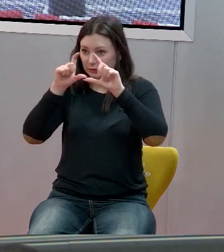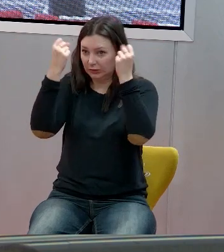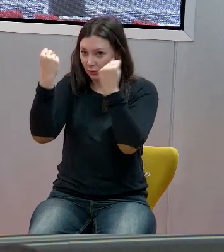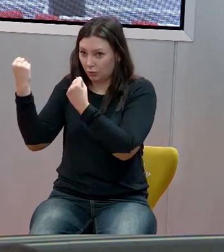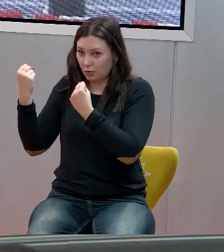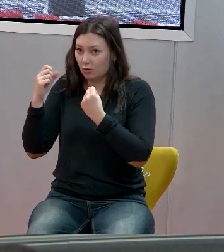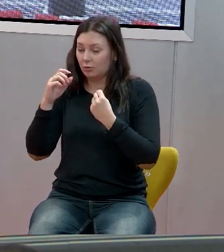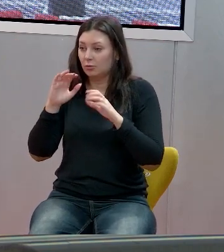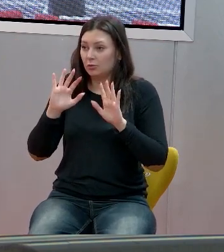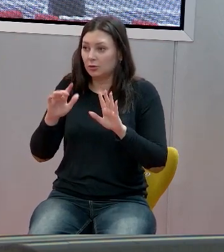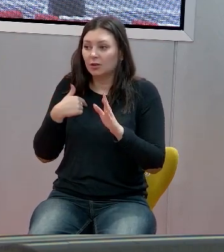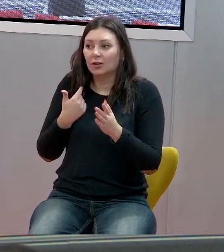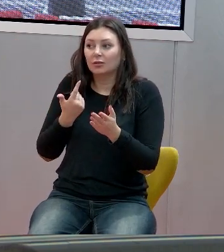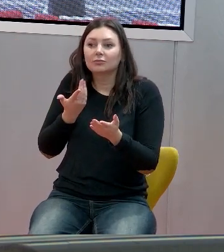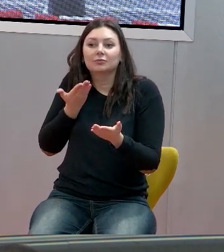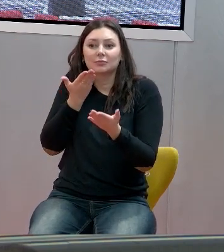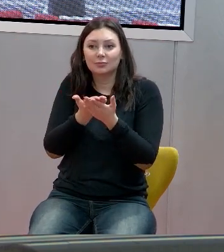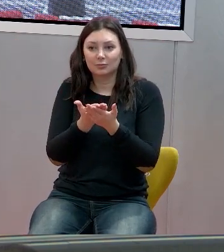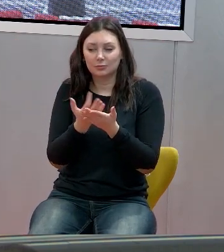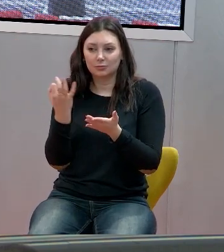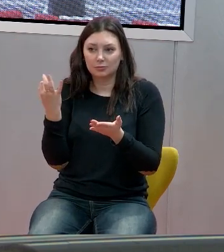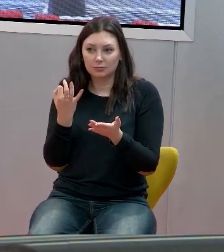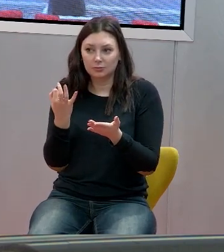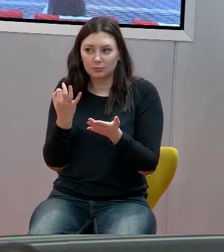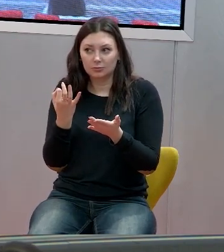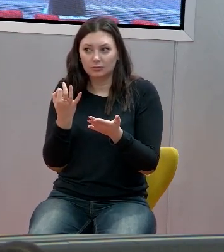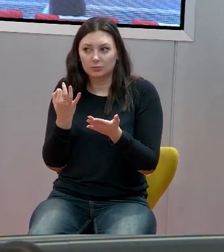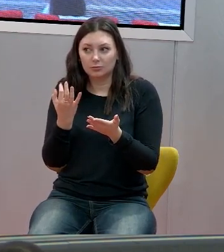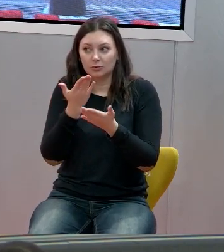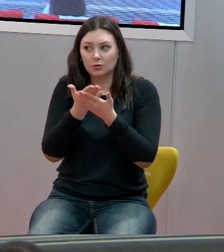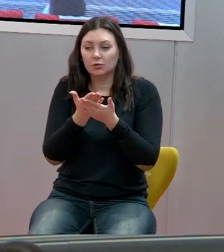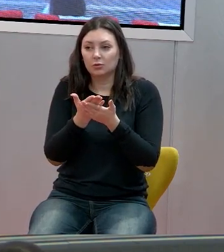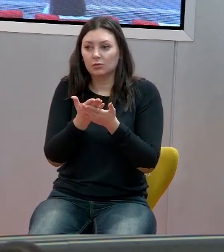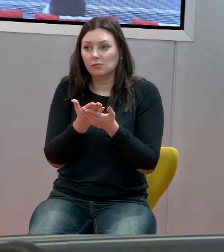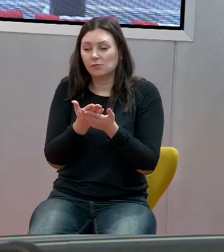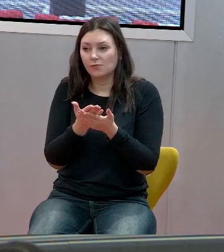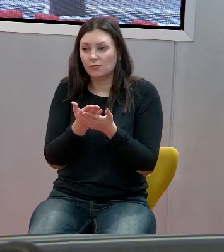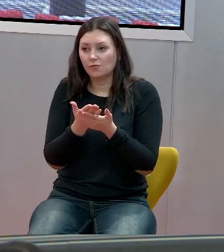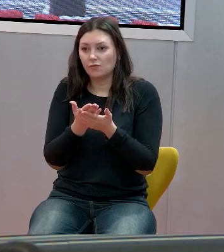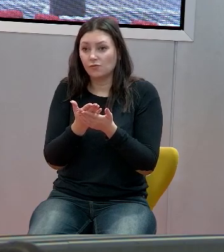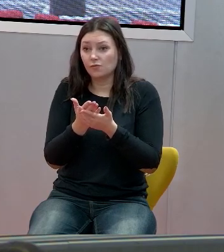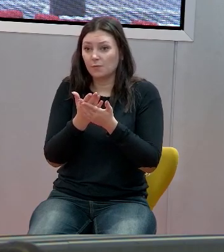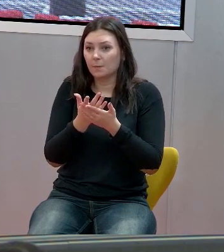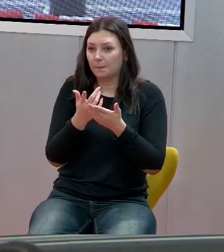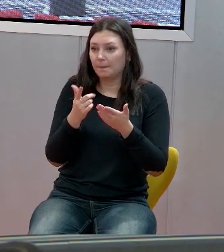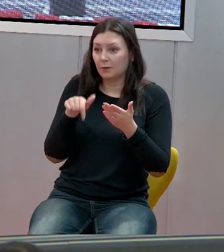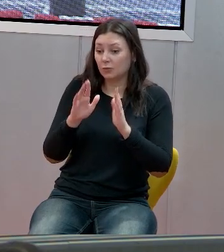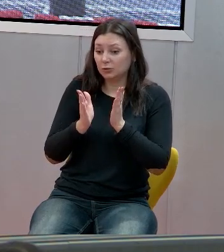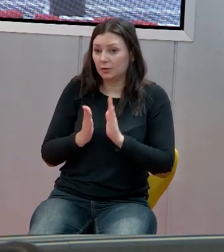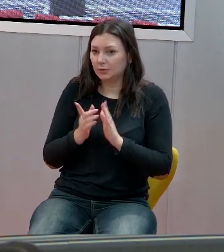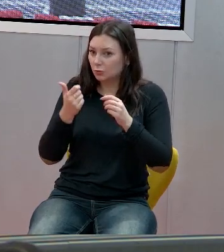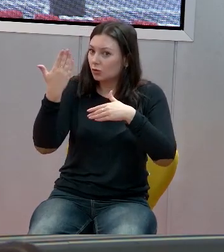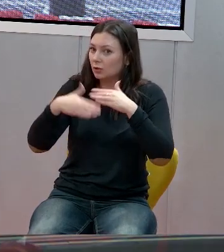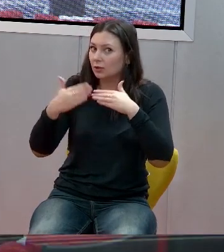reclama que los límites que hay para aplicar este tipo de terapias